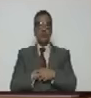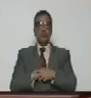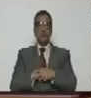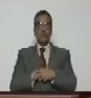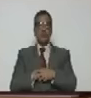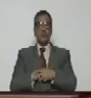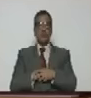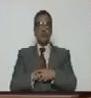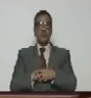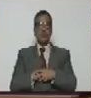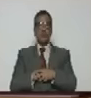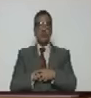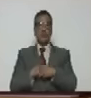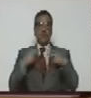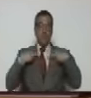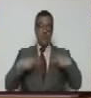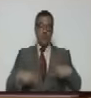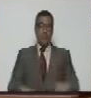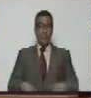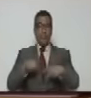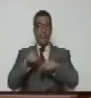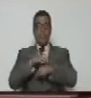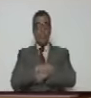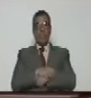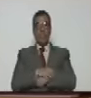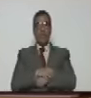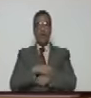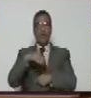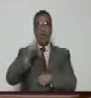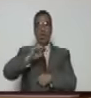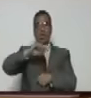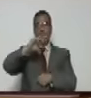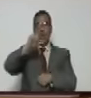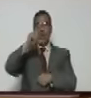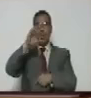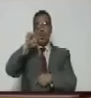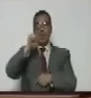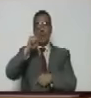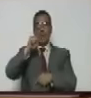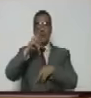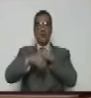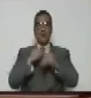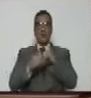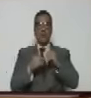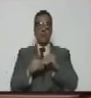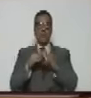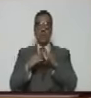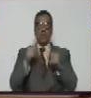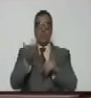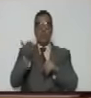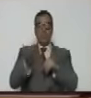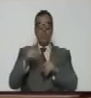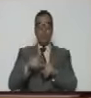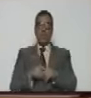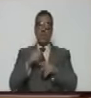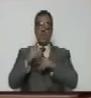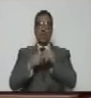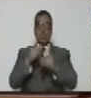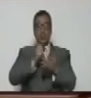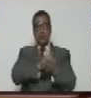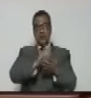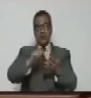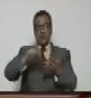sobre la vida de Orlando Araujo y su obra es de los más importantes ensayos que se han